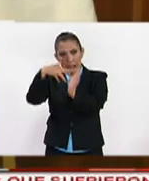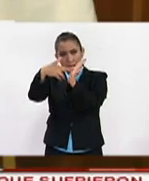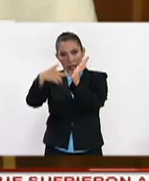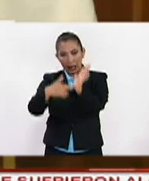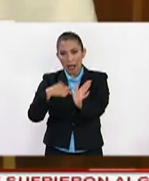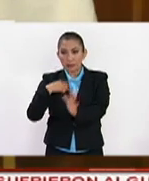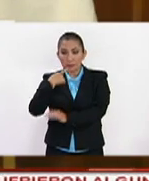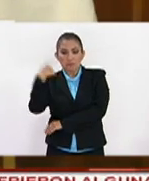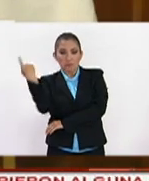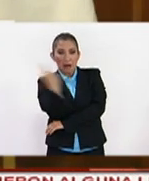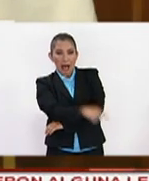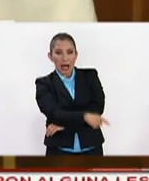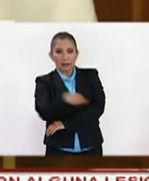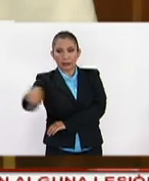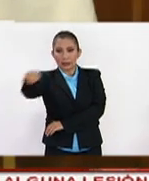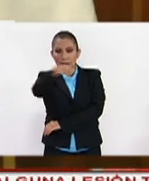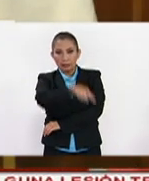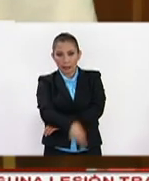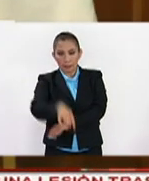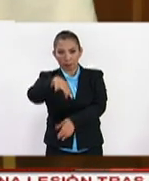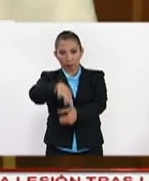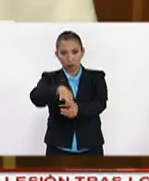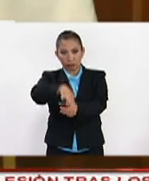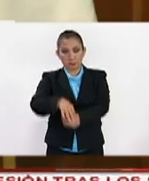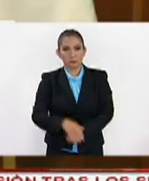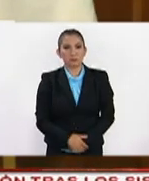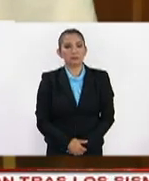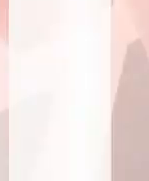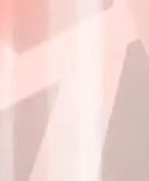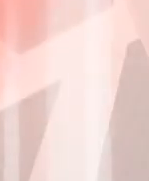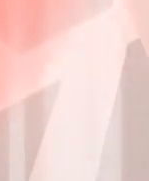requisitos impuestos por los órganos electorales.